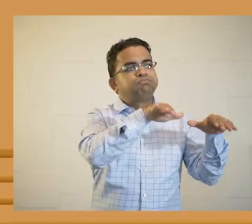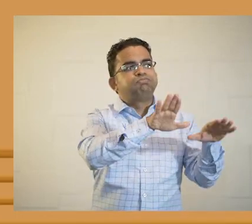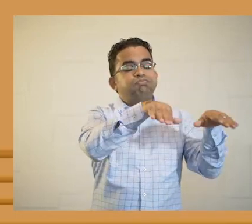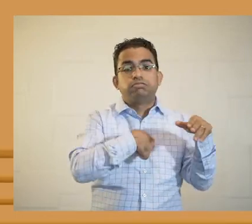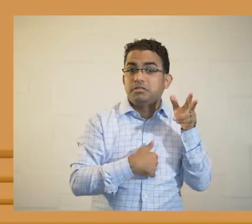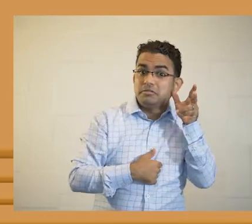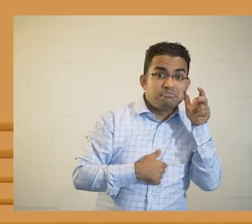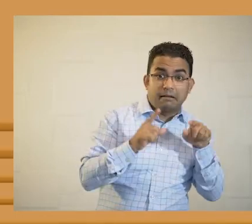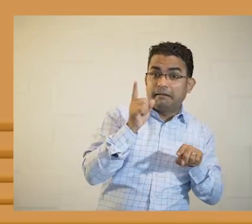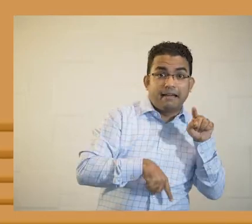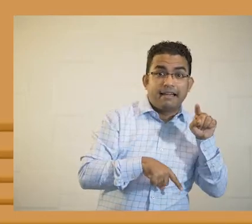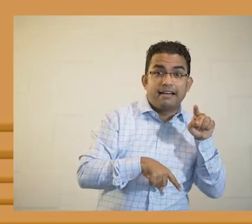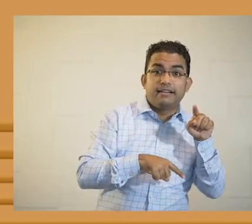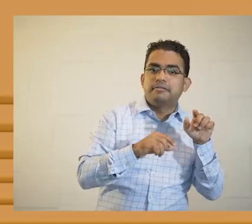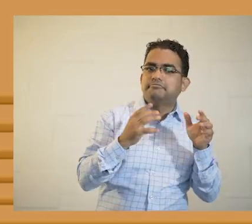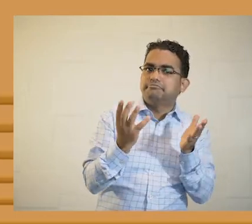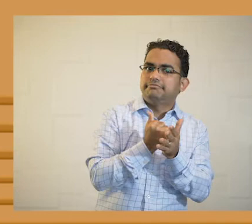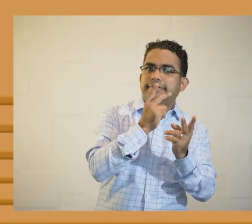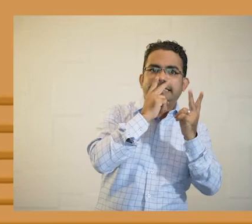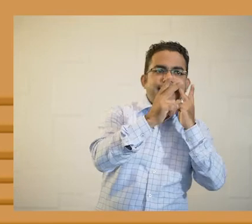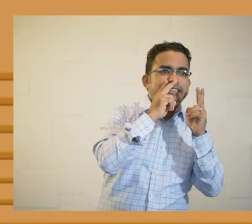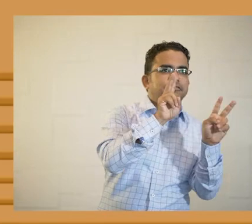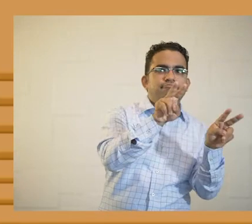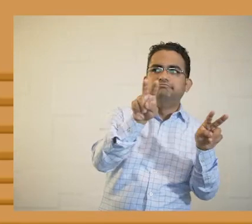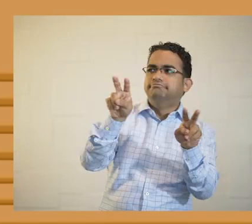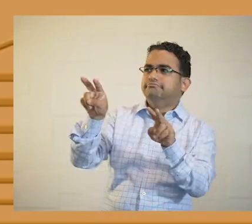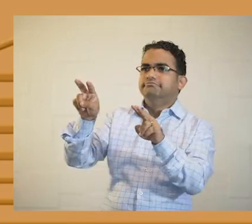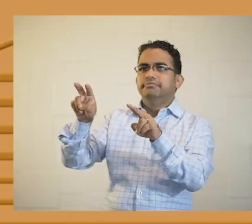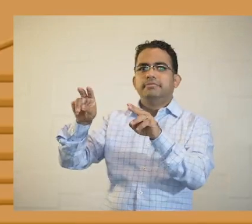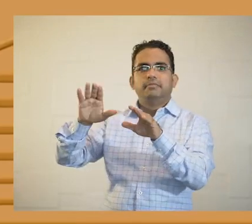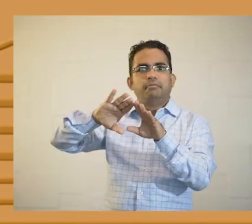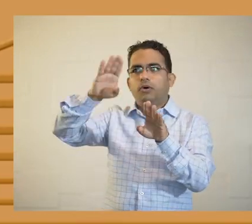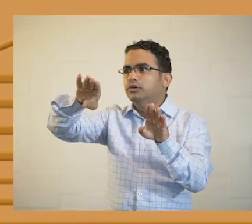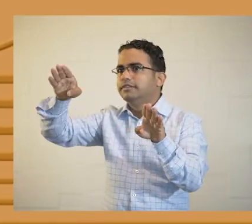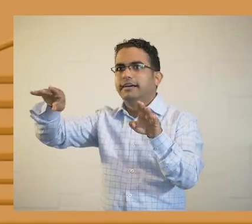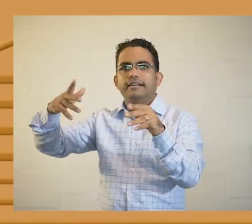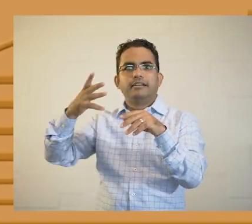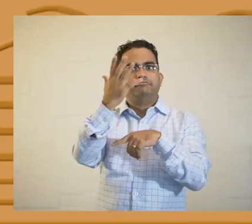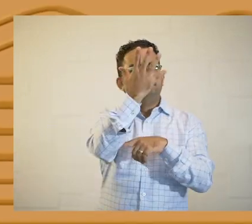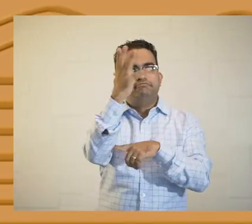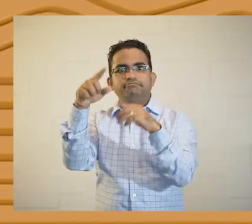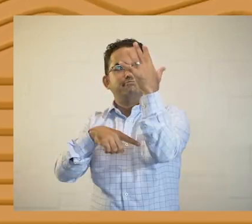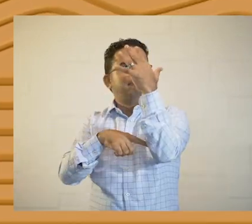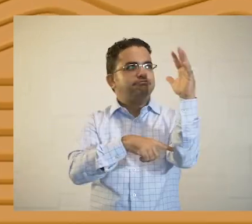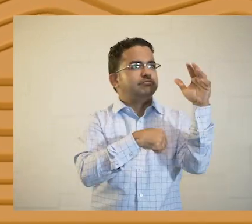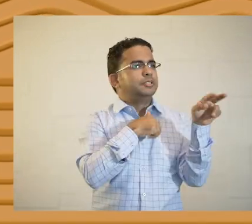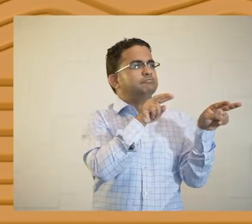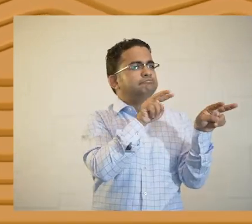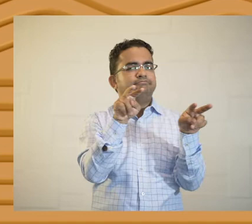Yo amo los paisajes, las montañas, la naturaleza.